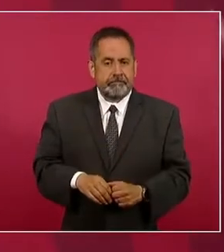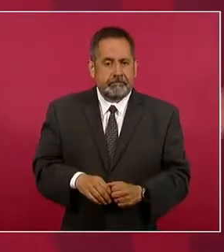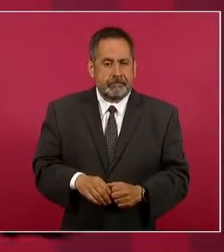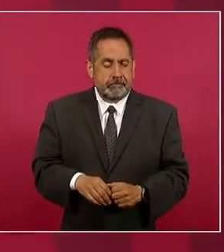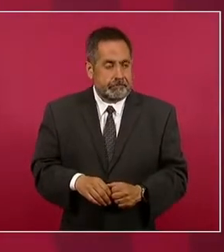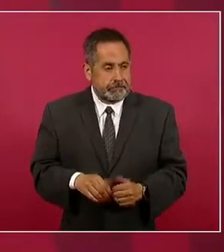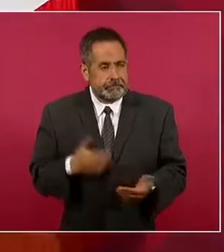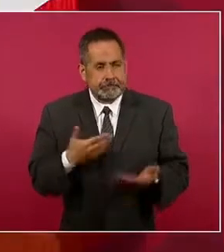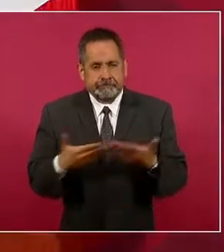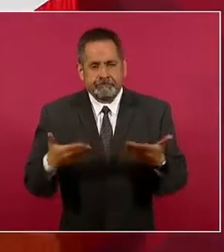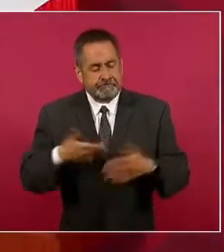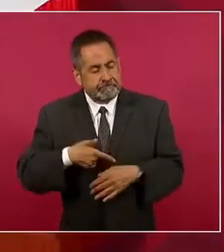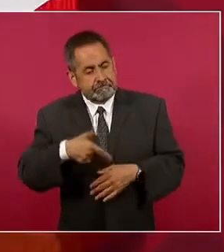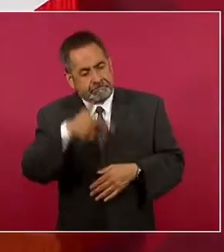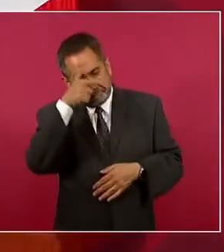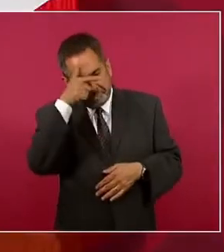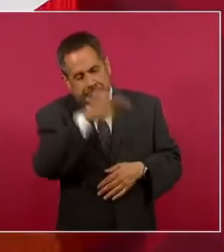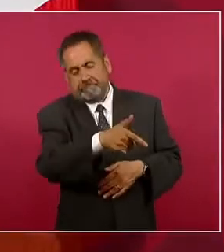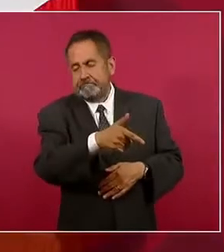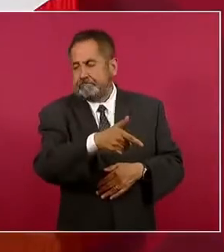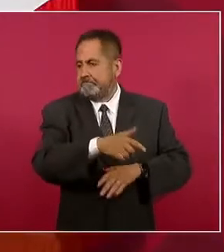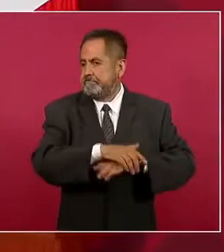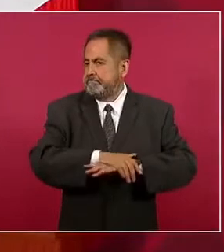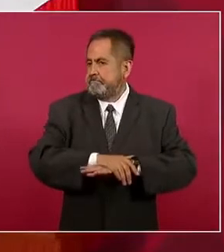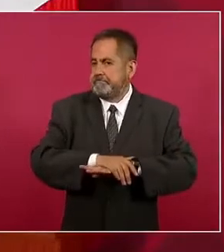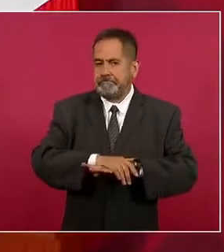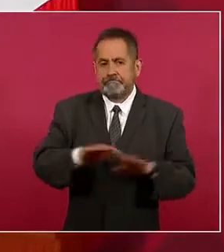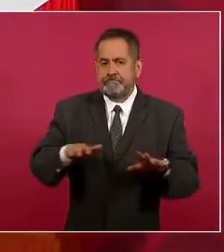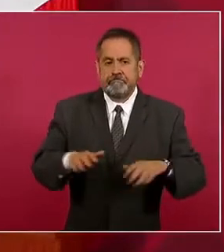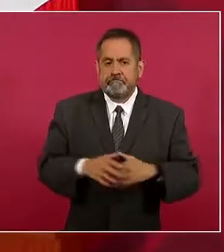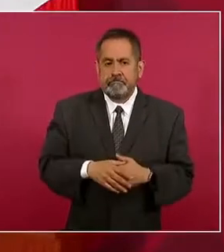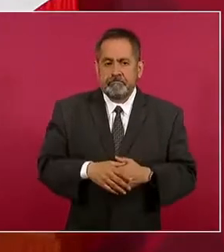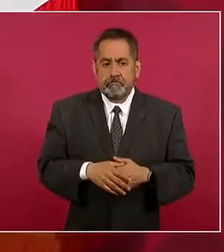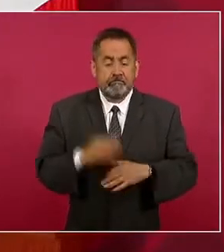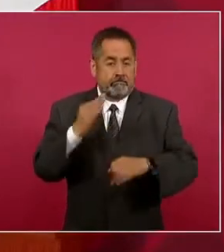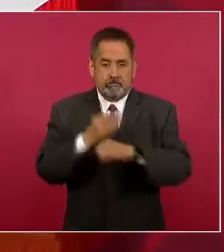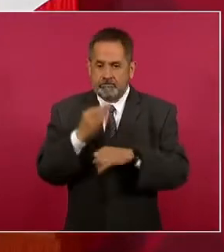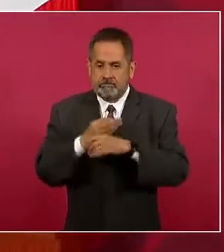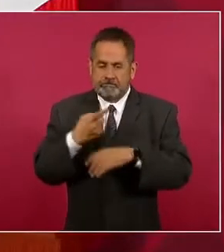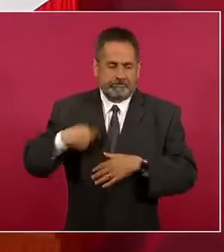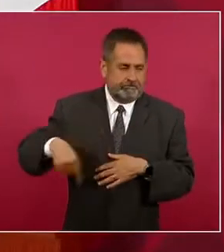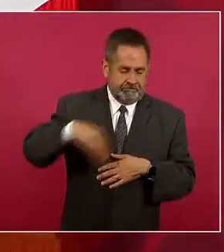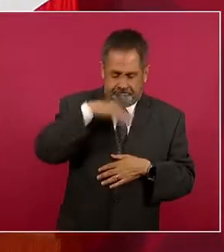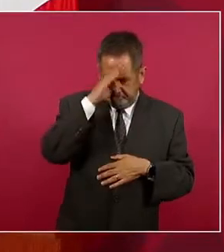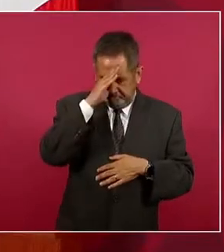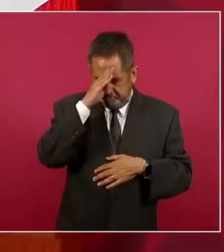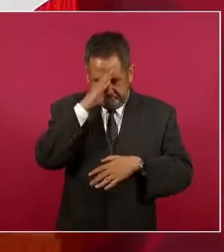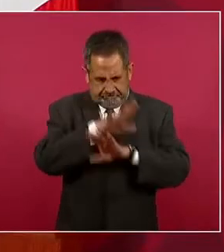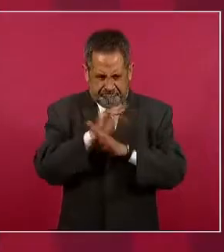Pero ahora, como son tiempos de definiciones,